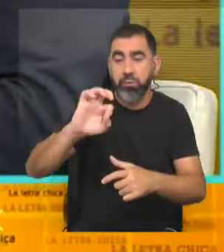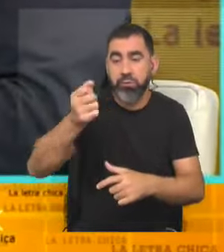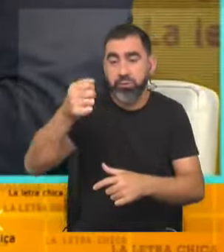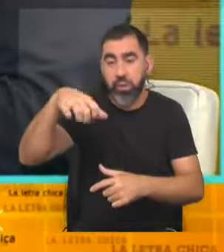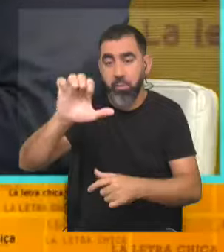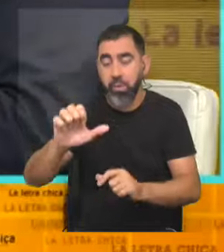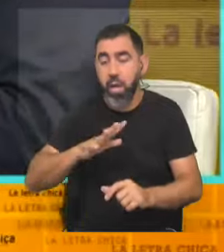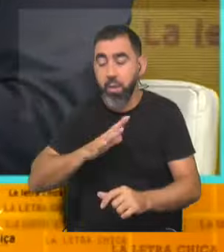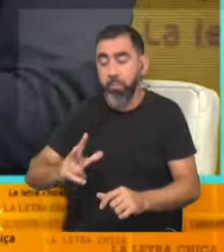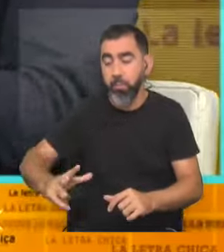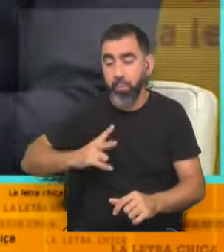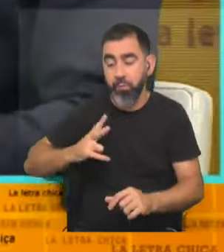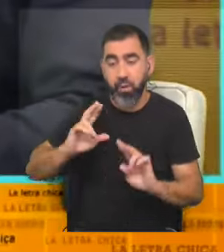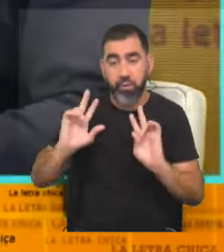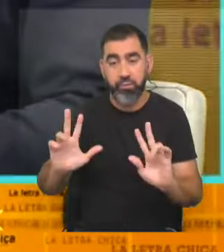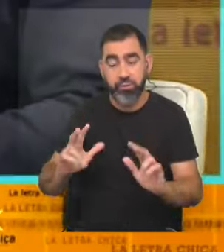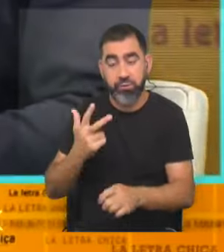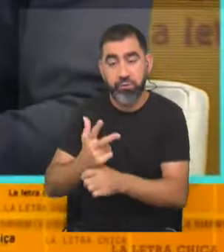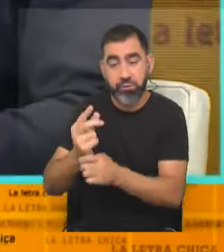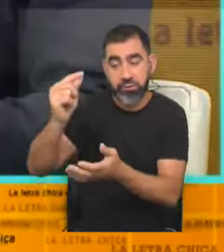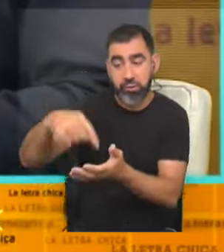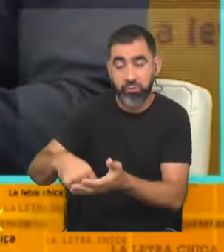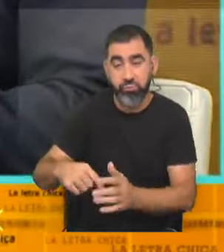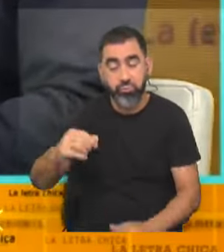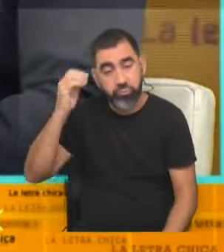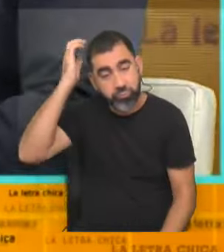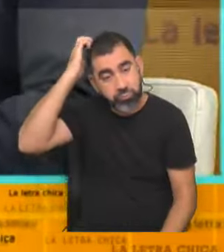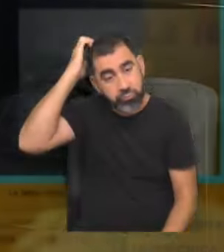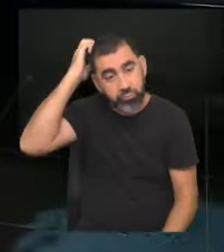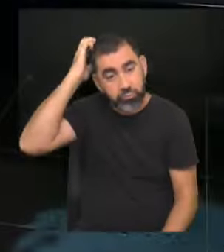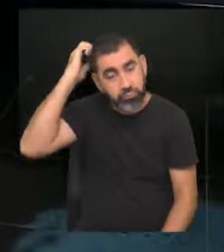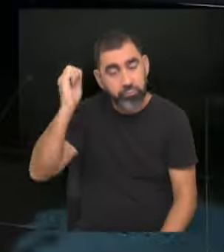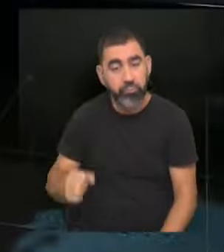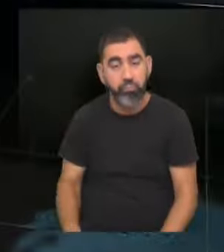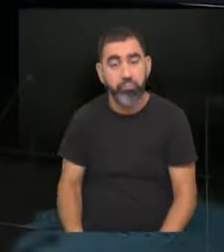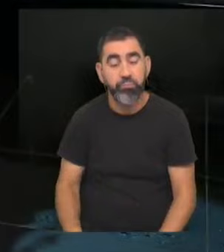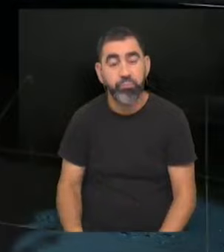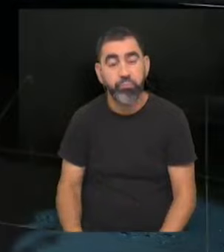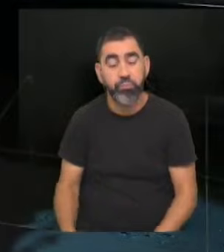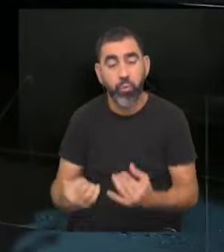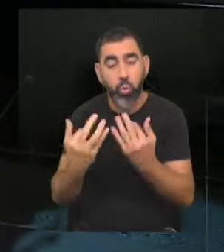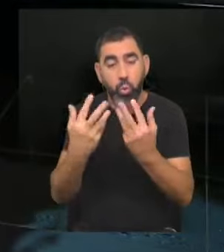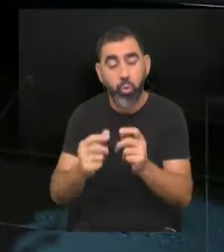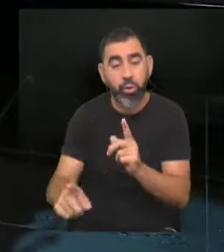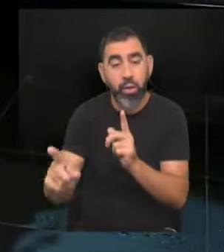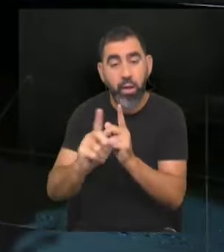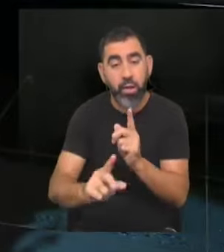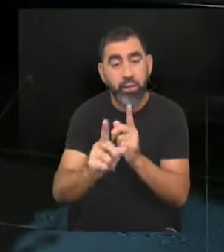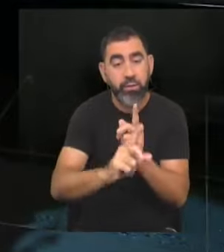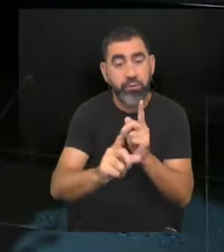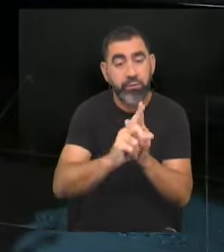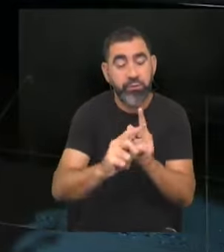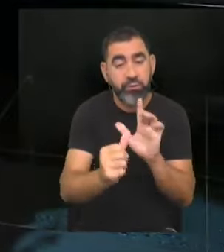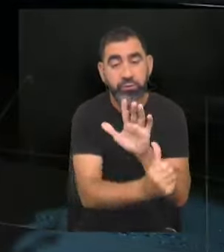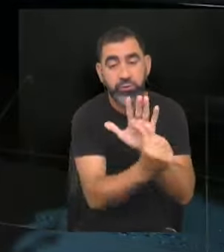modelo privatizador claramente y tercerizadoras humanos la organización de usuarios de salud del